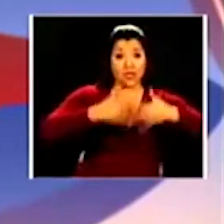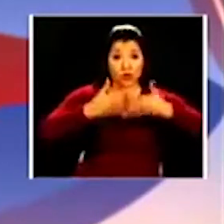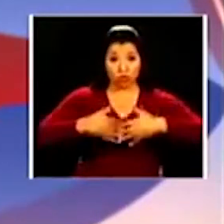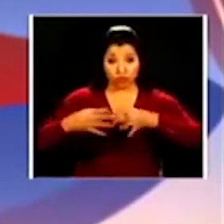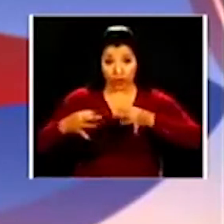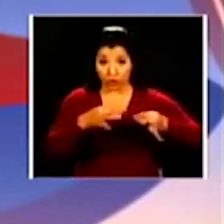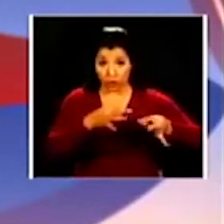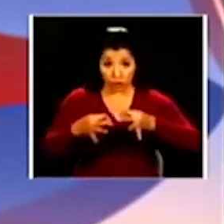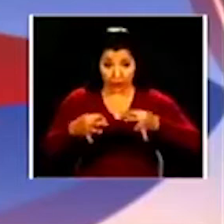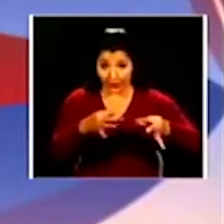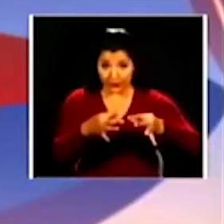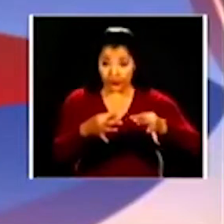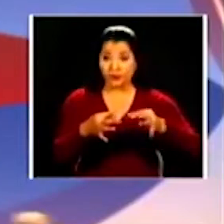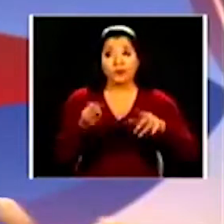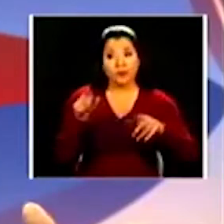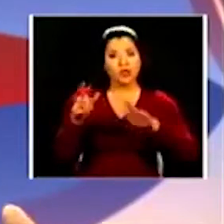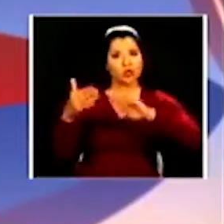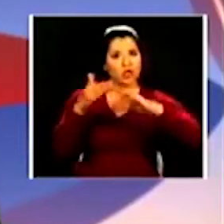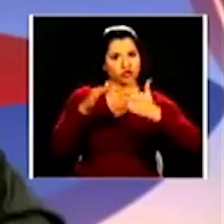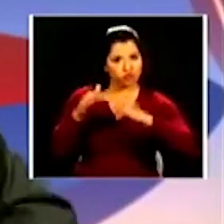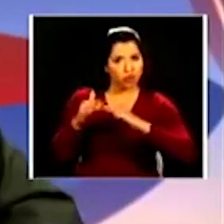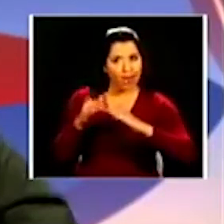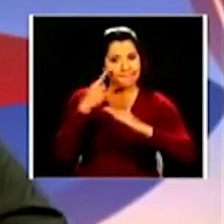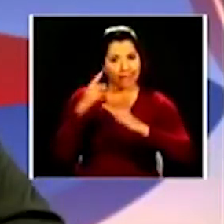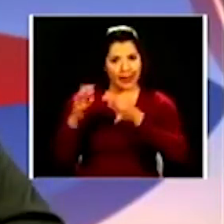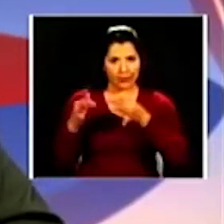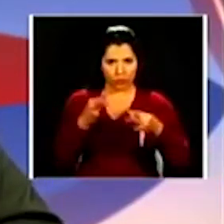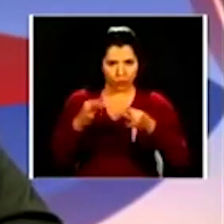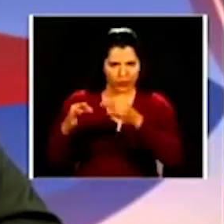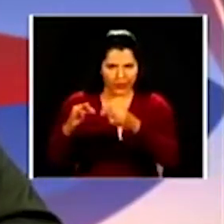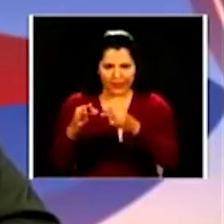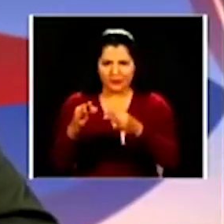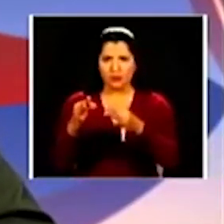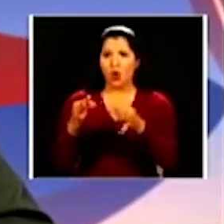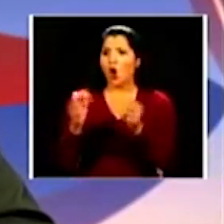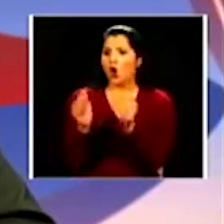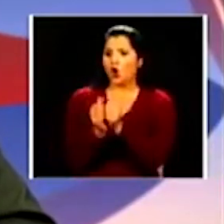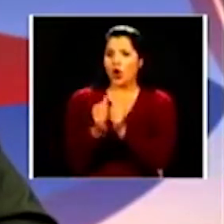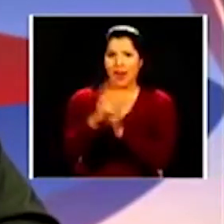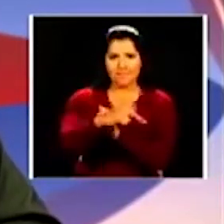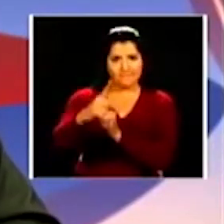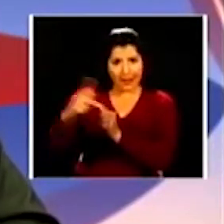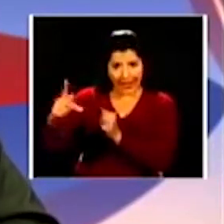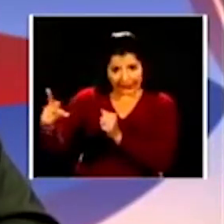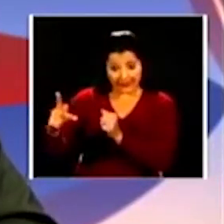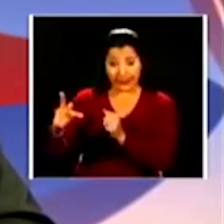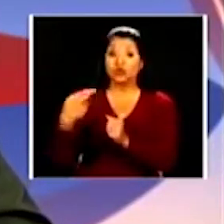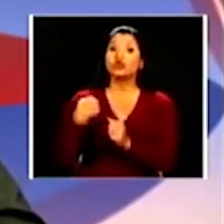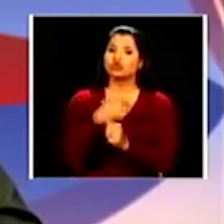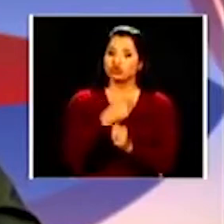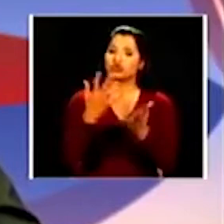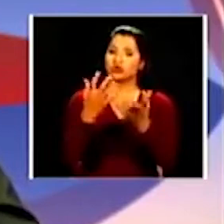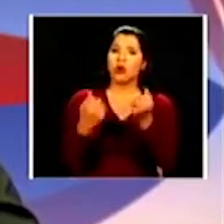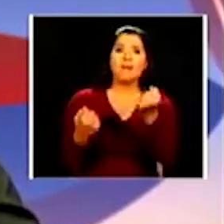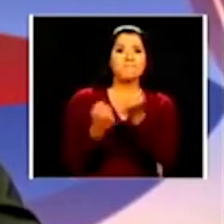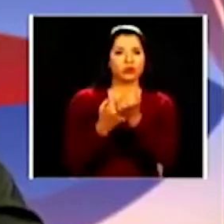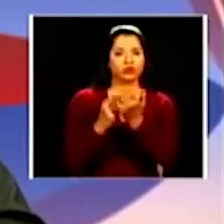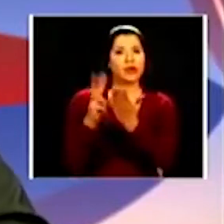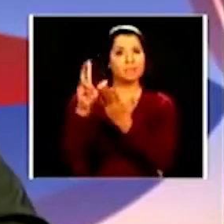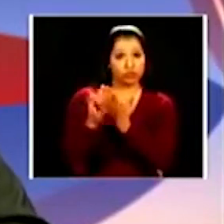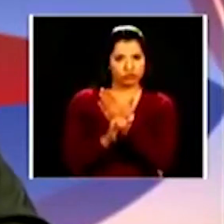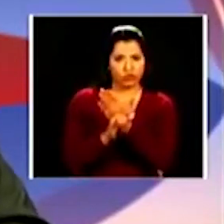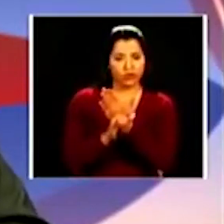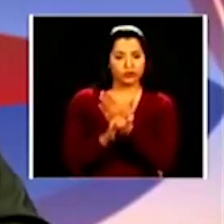una ciudad turística precisamente frente a las playas camino a Cahuita. Estaremos apoyando decididamente ese proyecto desde el Poder